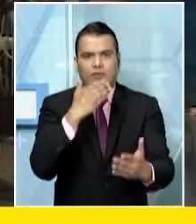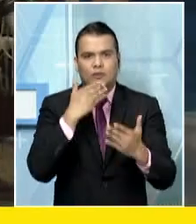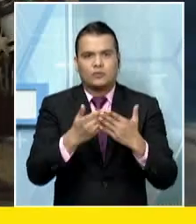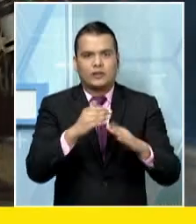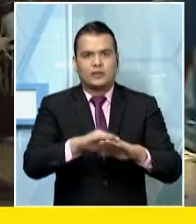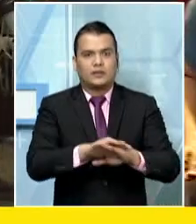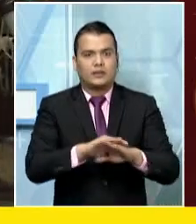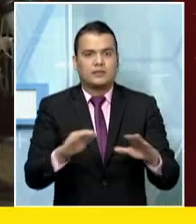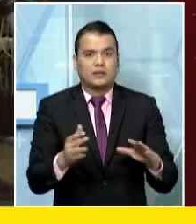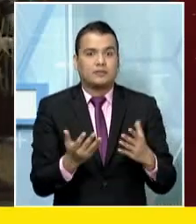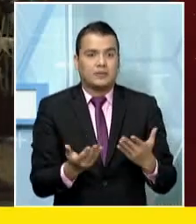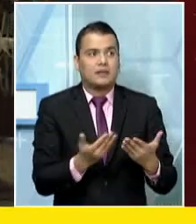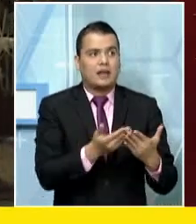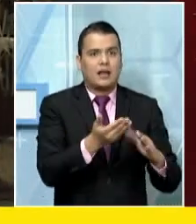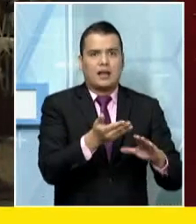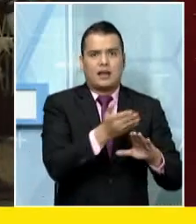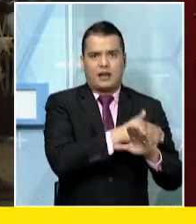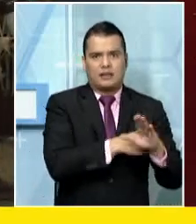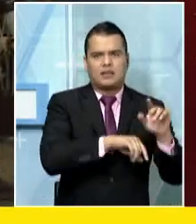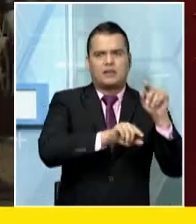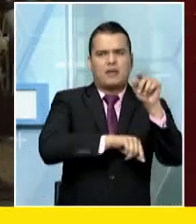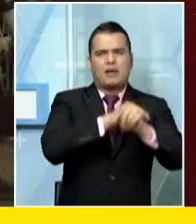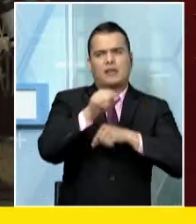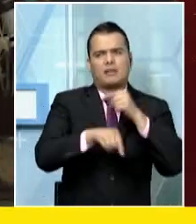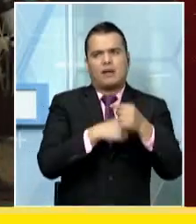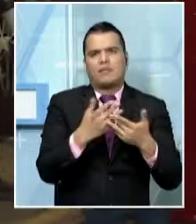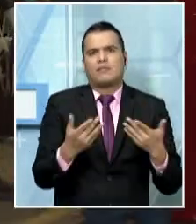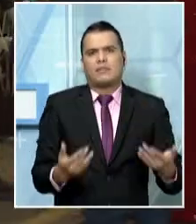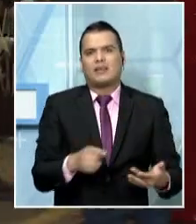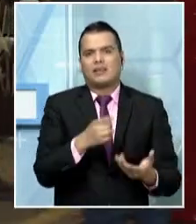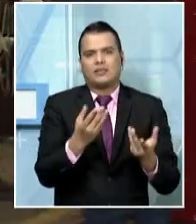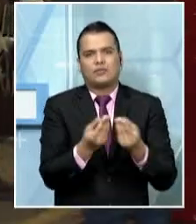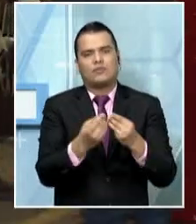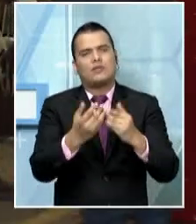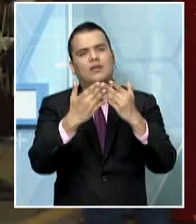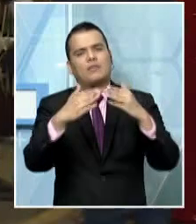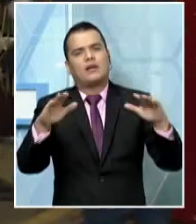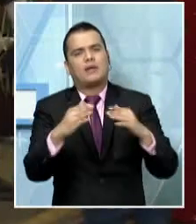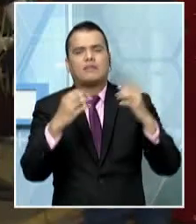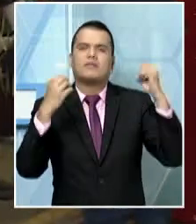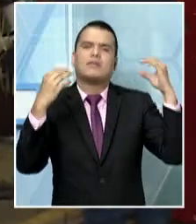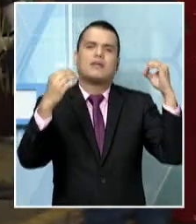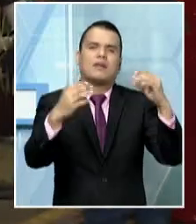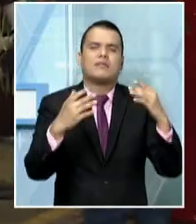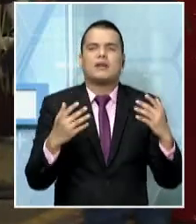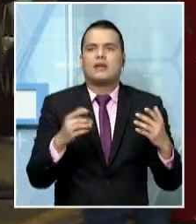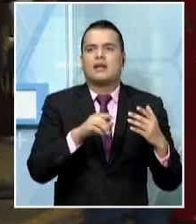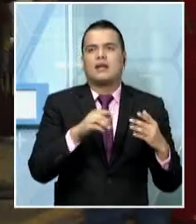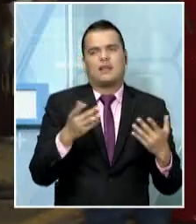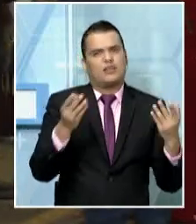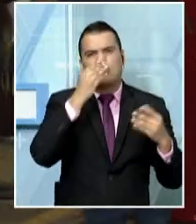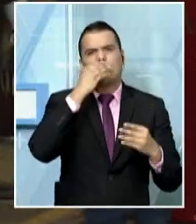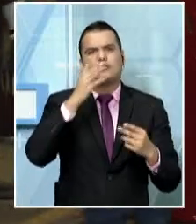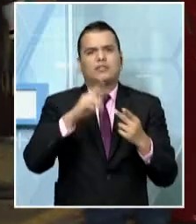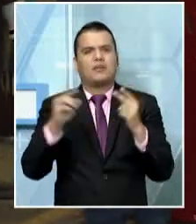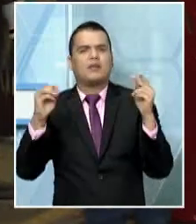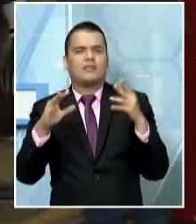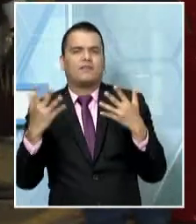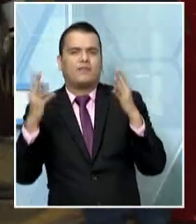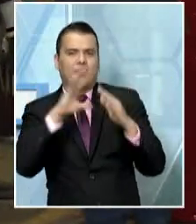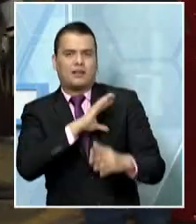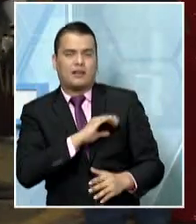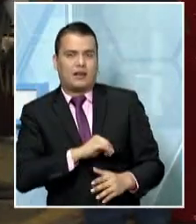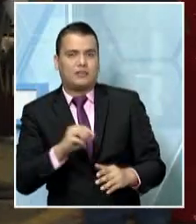fuertes críticas que recibió el alumbrado navideño y la feria virtual por parte de un grupo de ciudadanos que hacían la petición de que no se realizara, ya están listos los